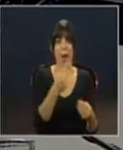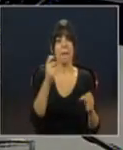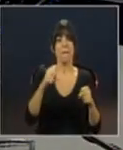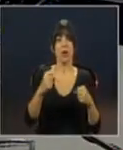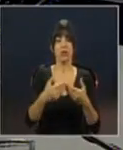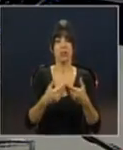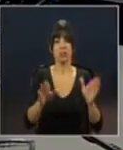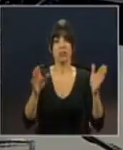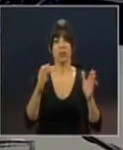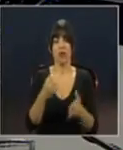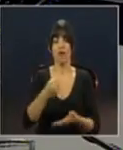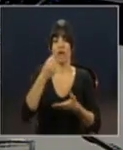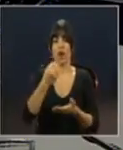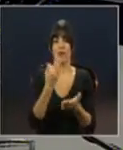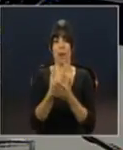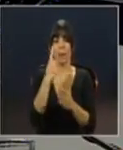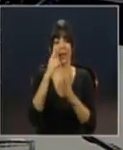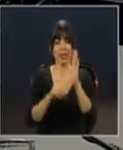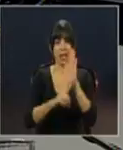para el Financiamiento del Desarrollo.